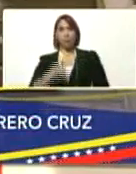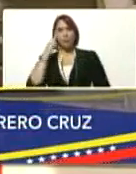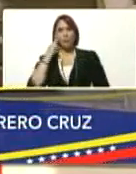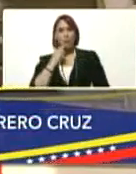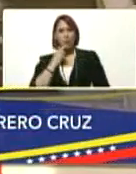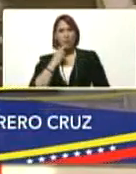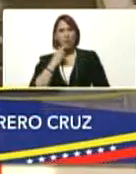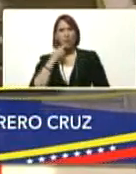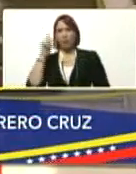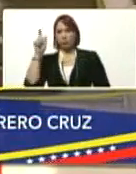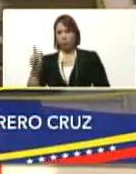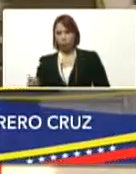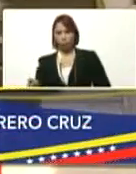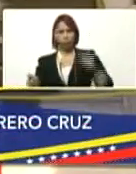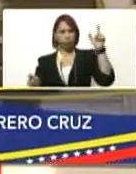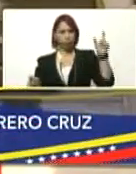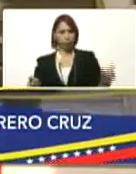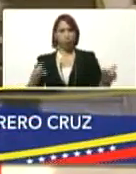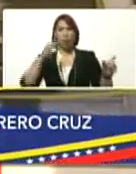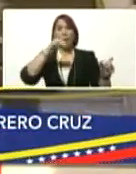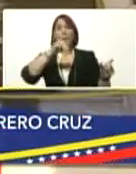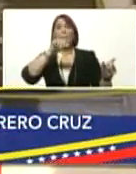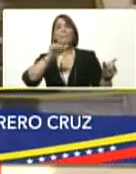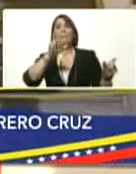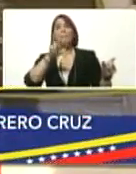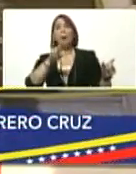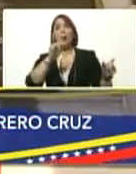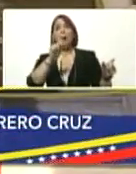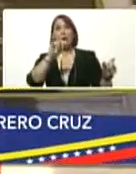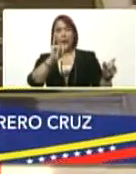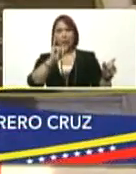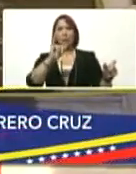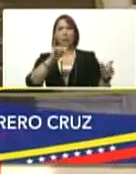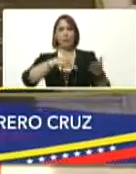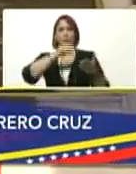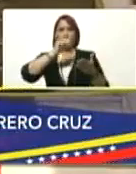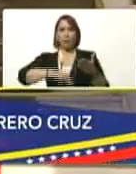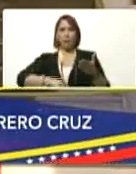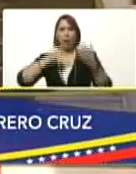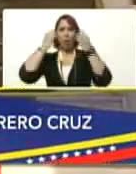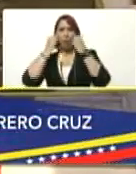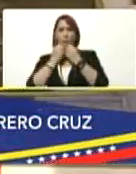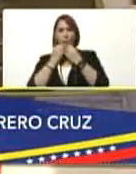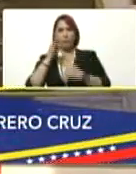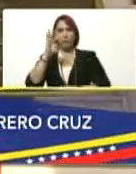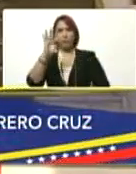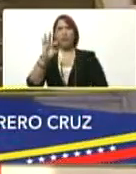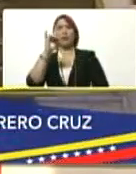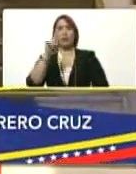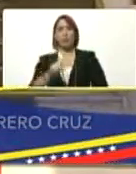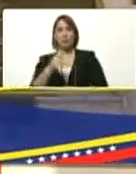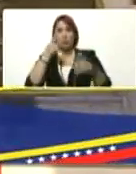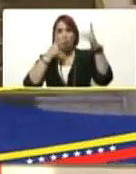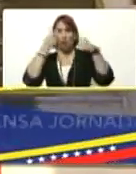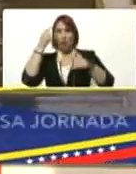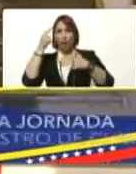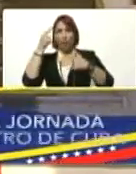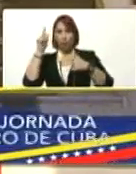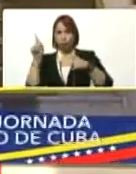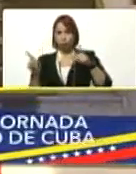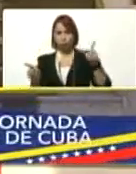Bolívar-Martí, firmado por los comandantes Fidel Castro Ruz y Hugo Rafael Chávez Frías,